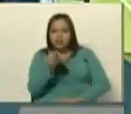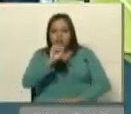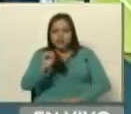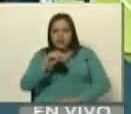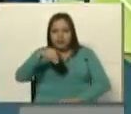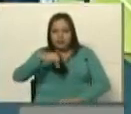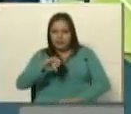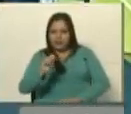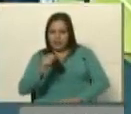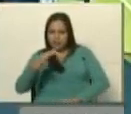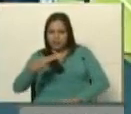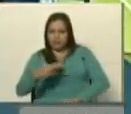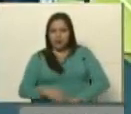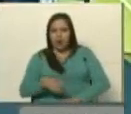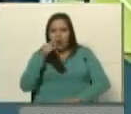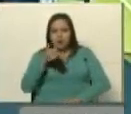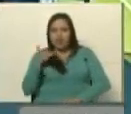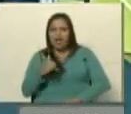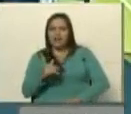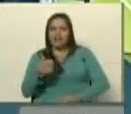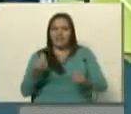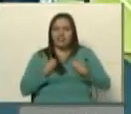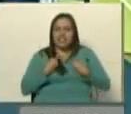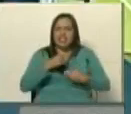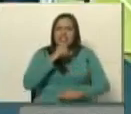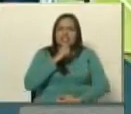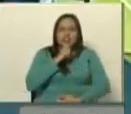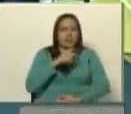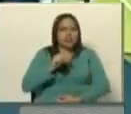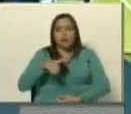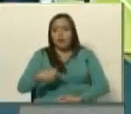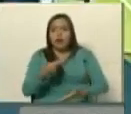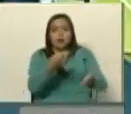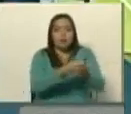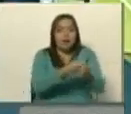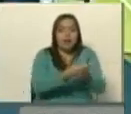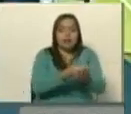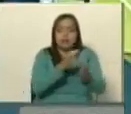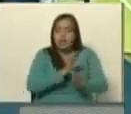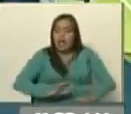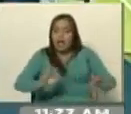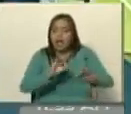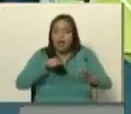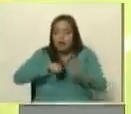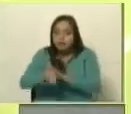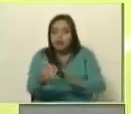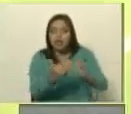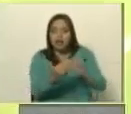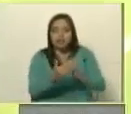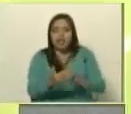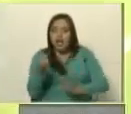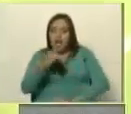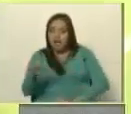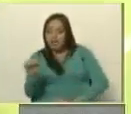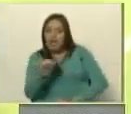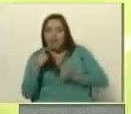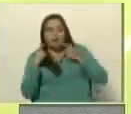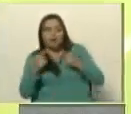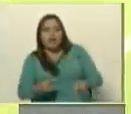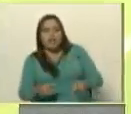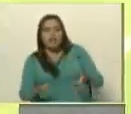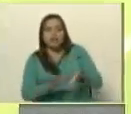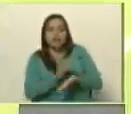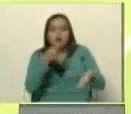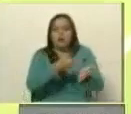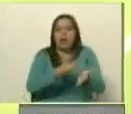pero el hombre vive una tragedia, ¿no? Que no puede pagar ni siquiera un alquiler, que tiene un carro y resulta que lo pierde por el tema de los impuestos,